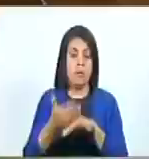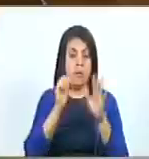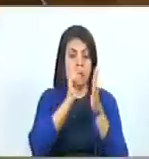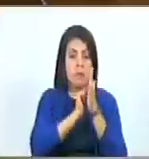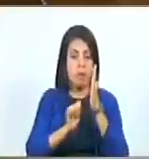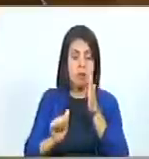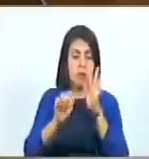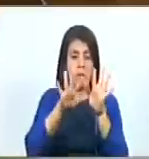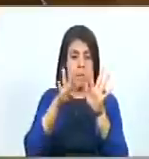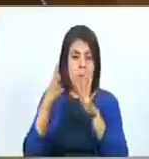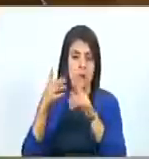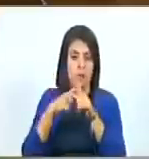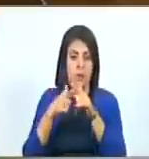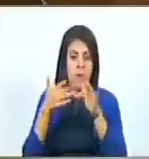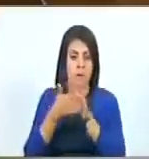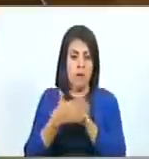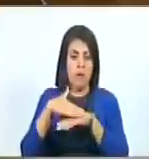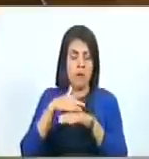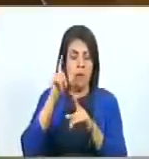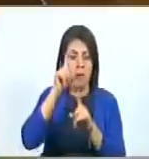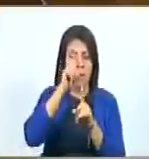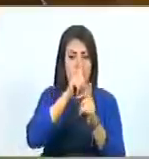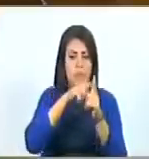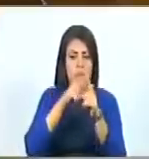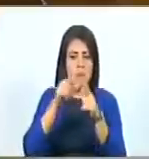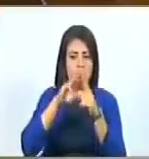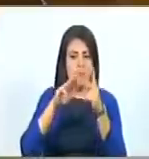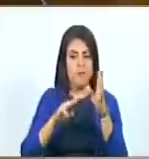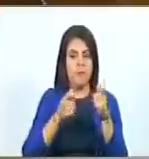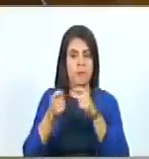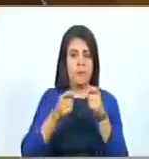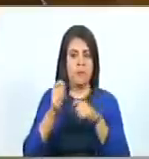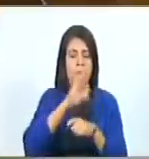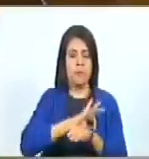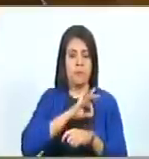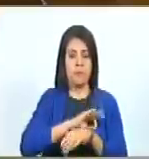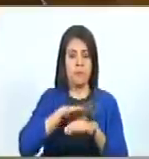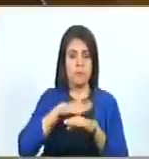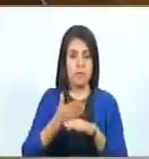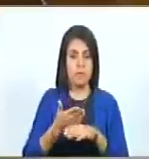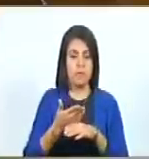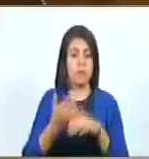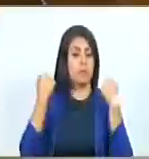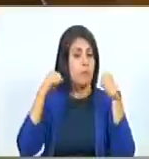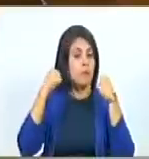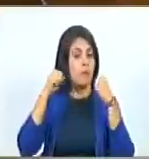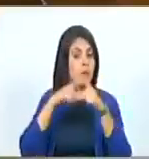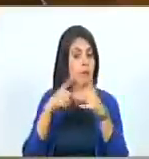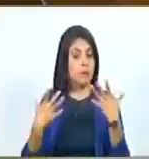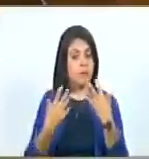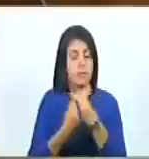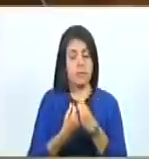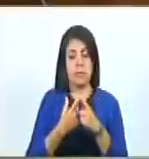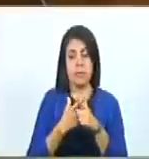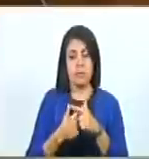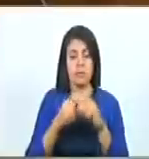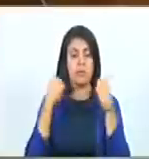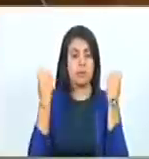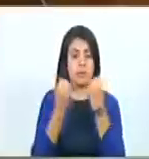manera. Artículo 19. La formación en materia de Contraloría Social es el ejercicio conjunto de las